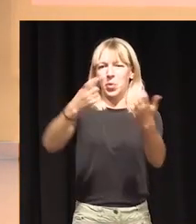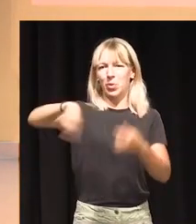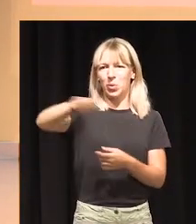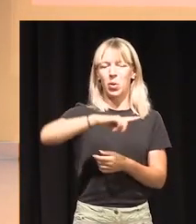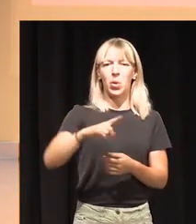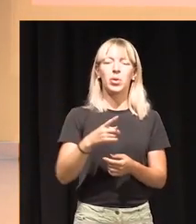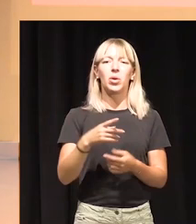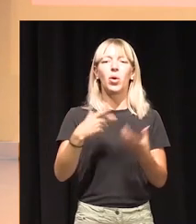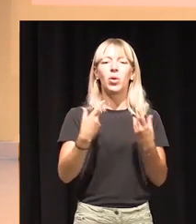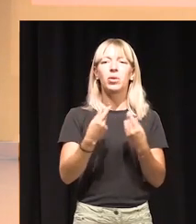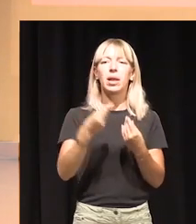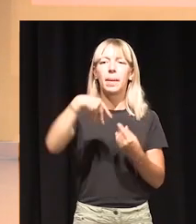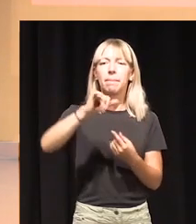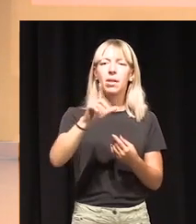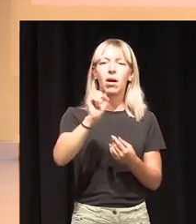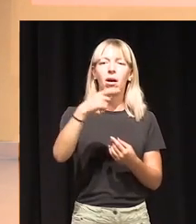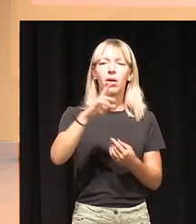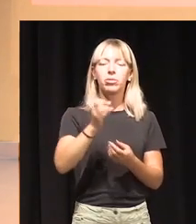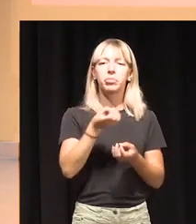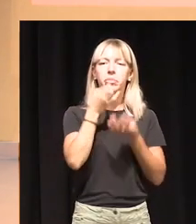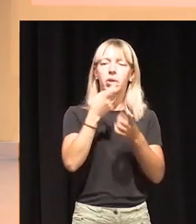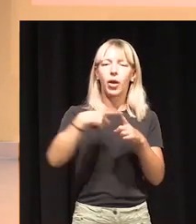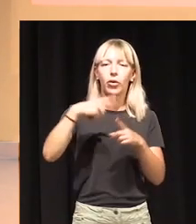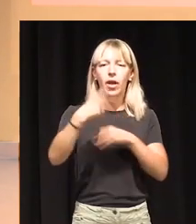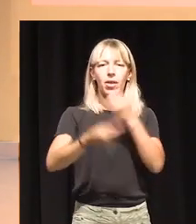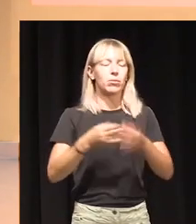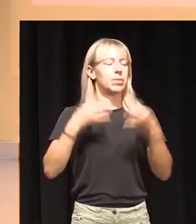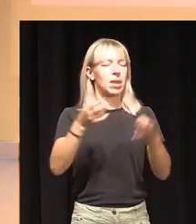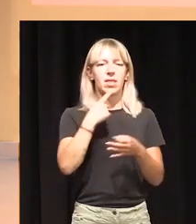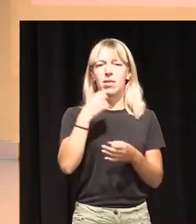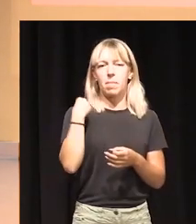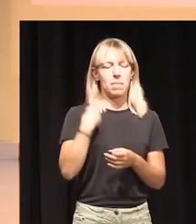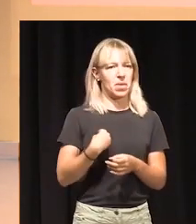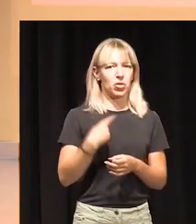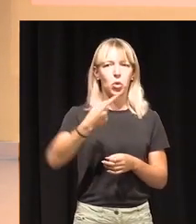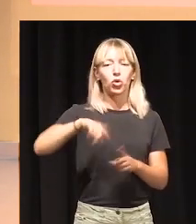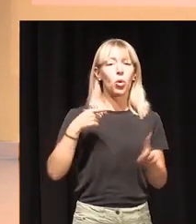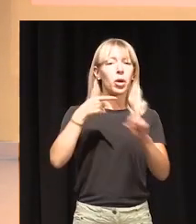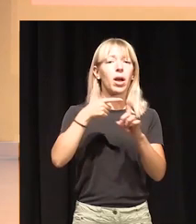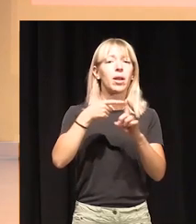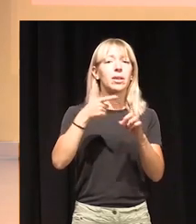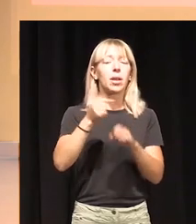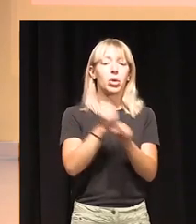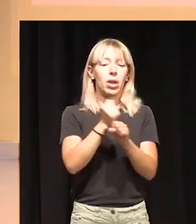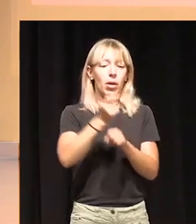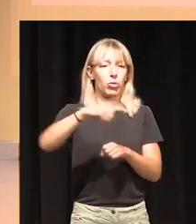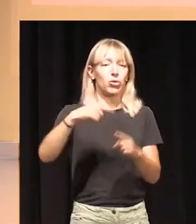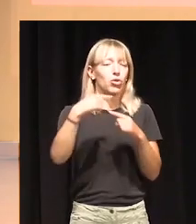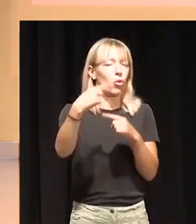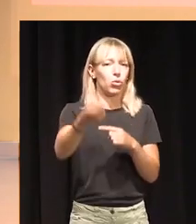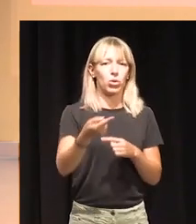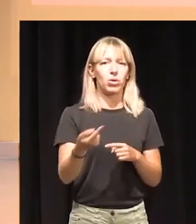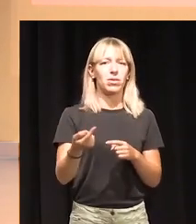con humildad hemos ido a contaros lo que hacíamos, siempre hemos dicho lo mismo. Nosotros, nuestro objetivo, el trabajo que realizamos